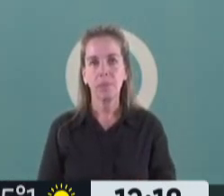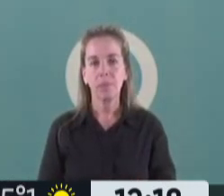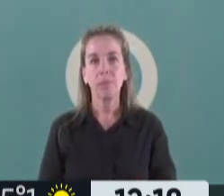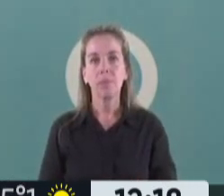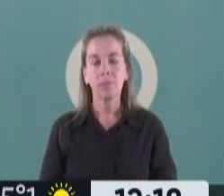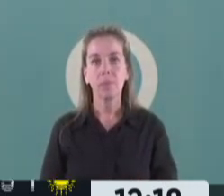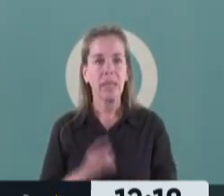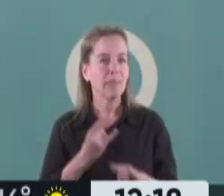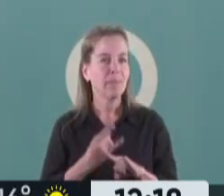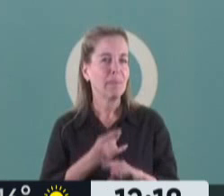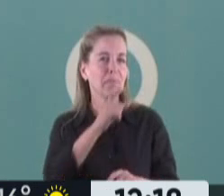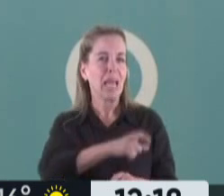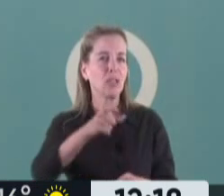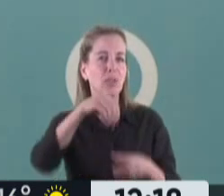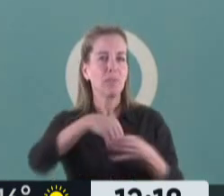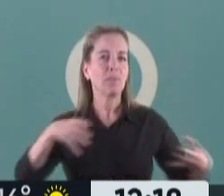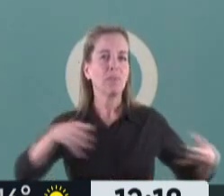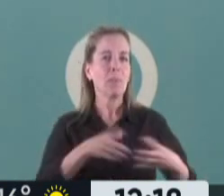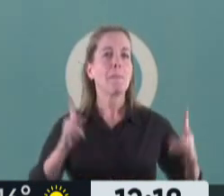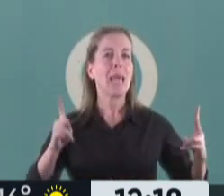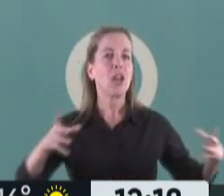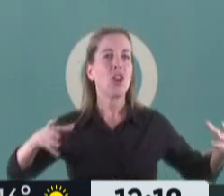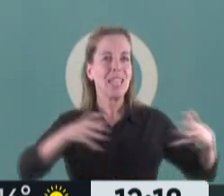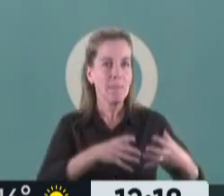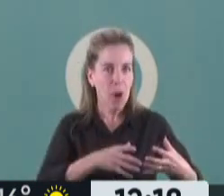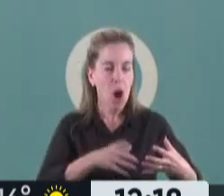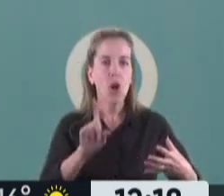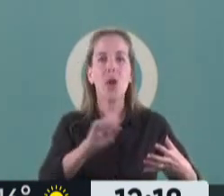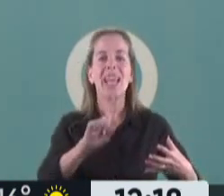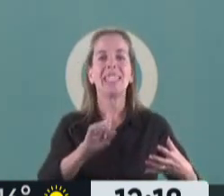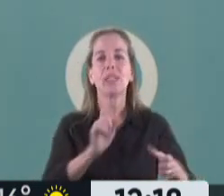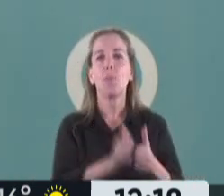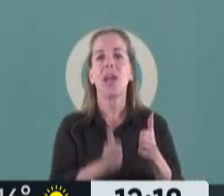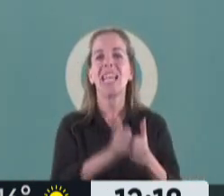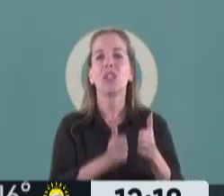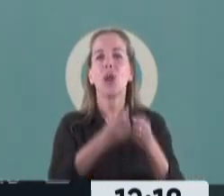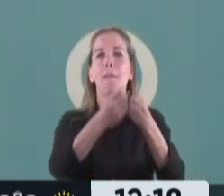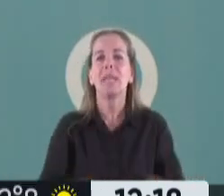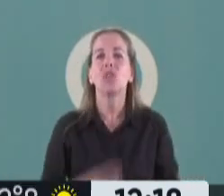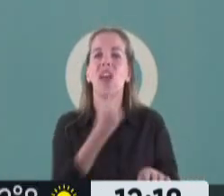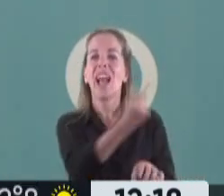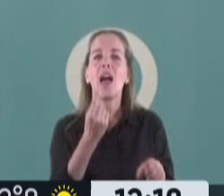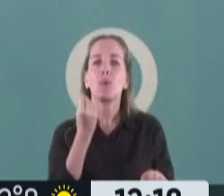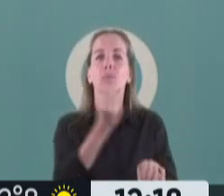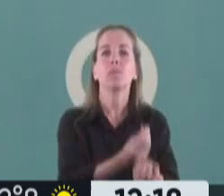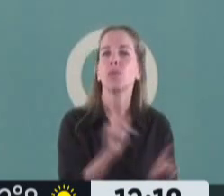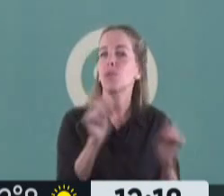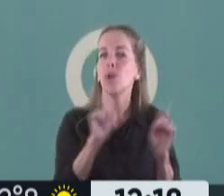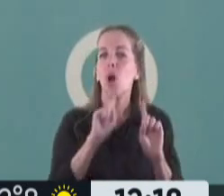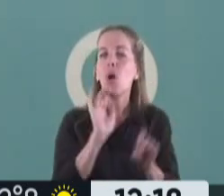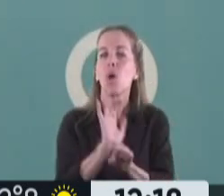todo aquel que milita en el peronismo no se siente que la historia empezó a partir de que llegó cada uno. Nosotros somos